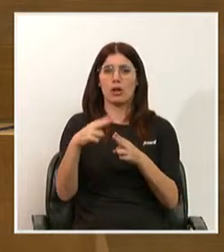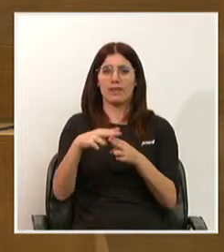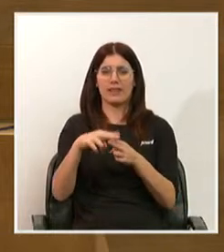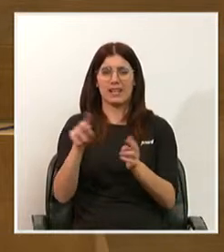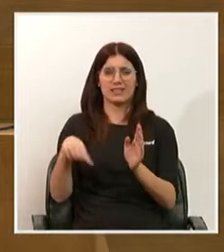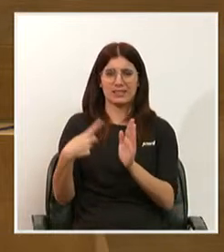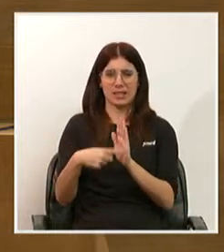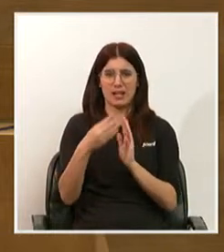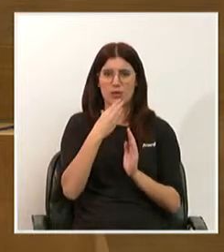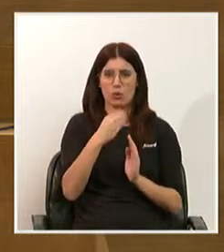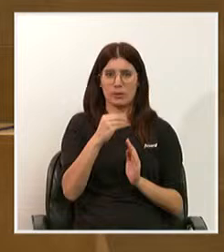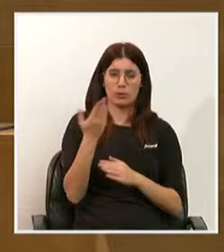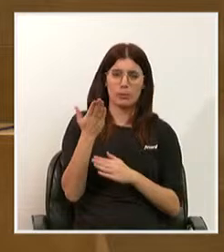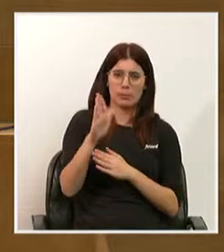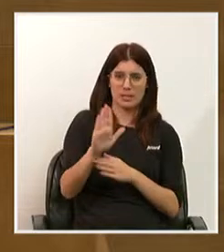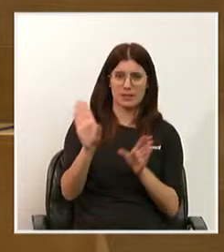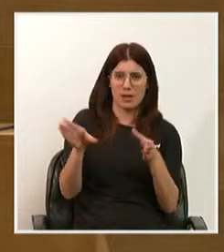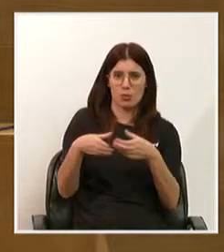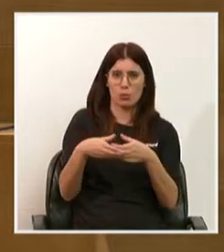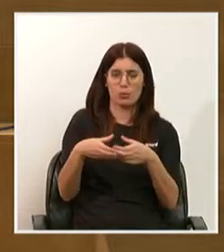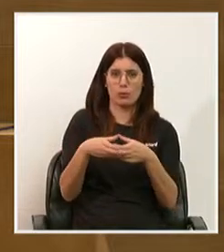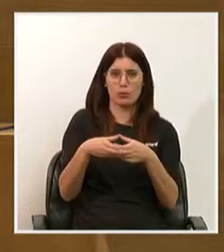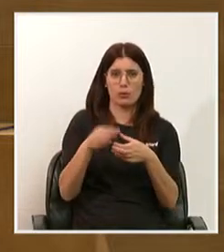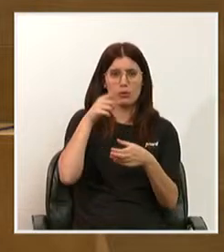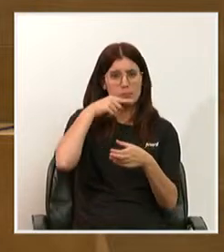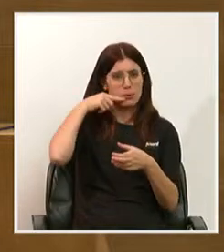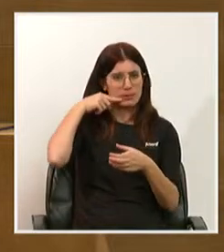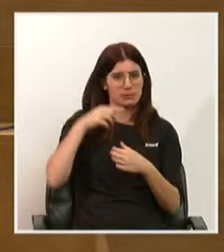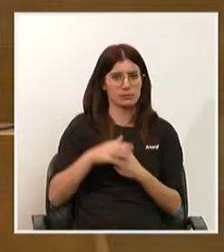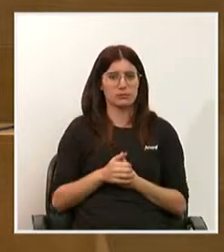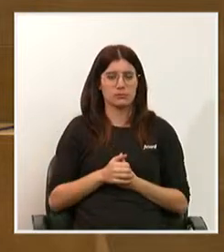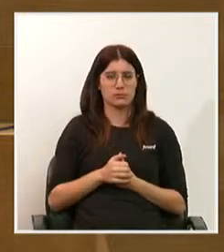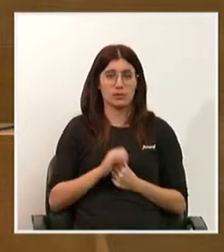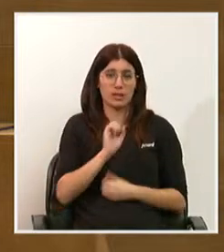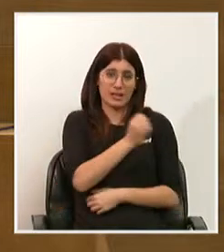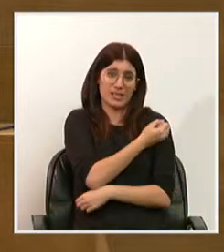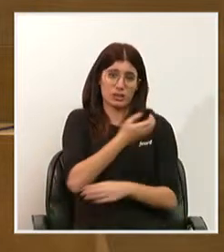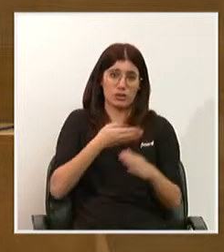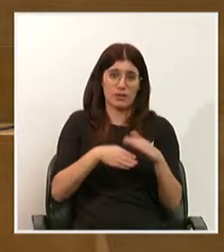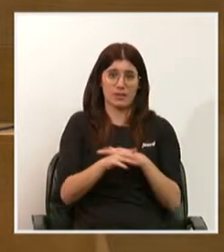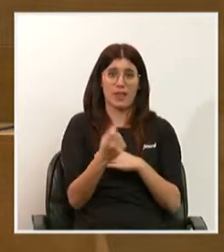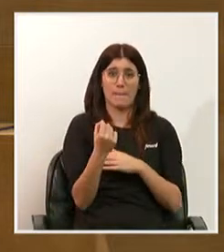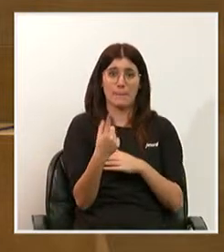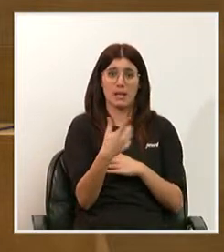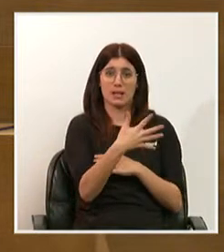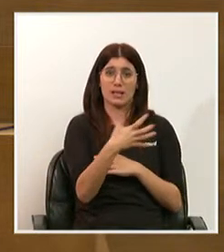juventud presentada por el grupo parlamentario compromís registro de entrada